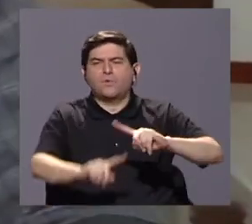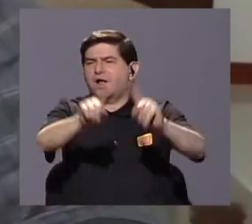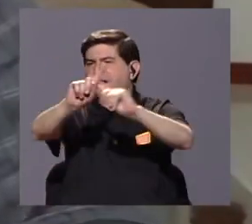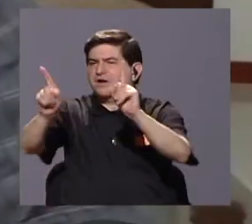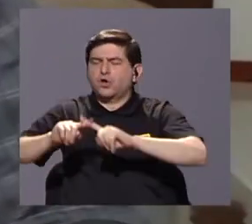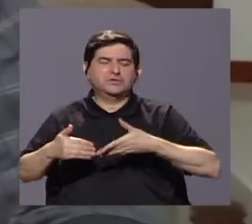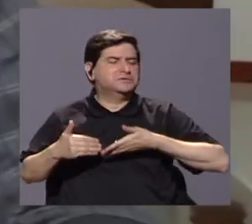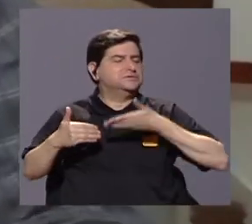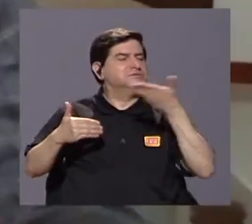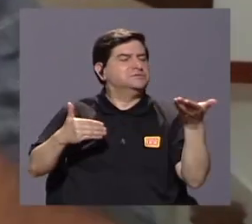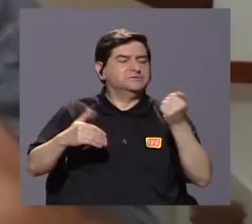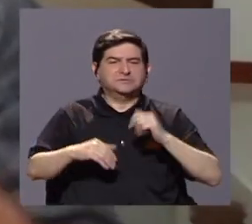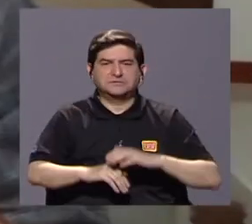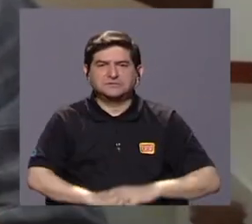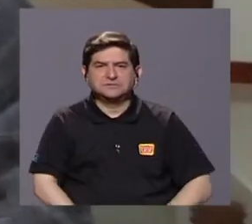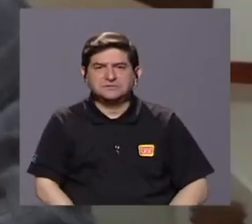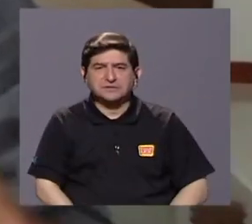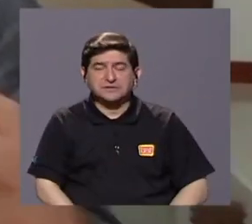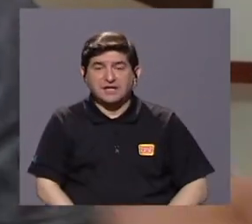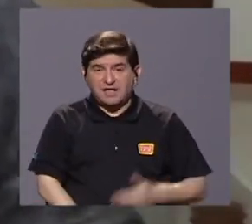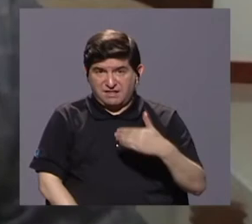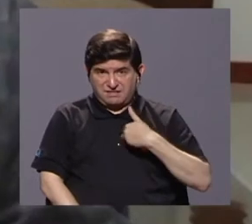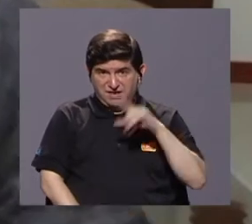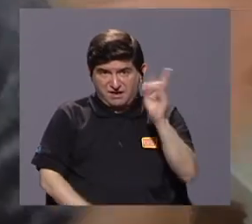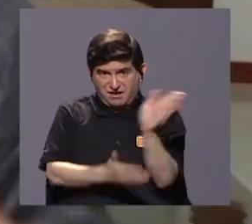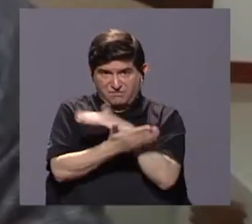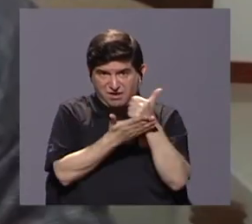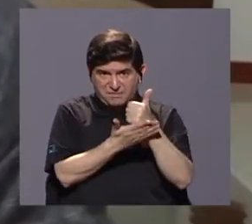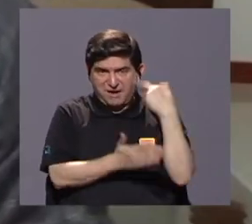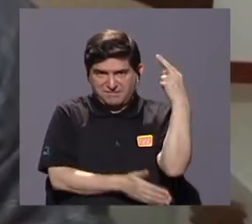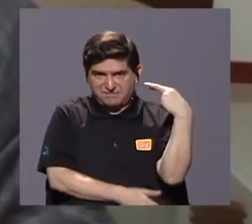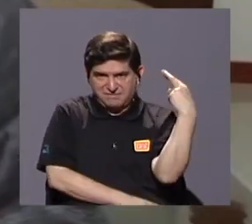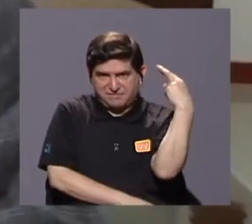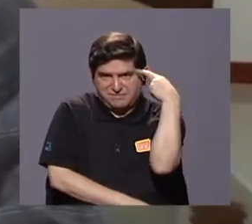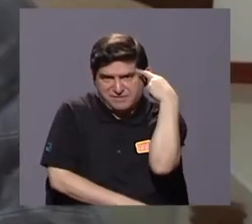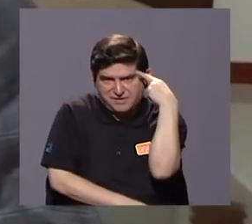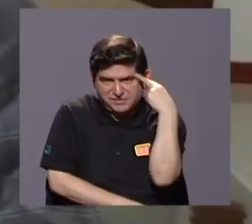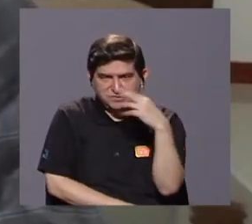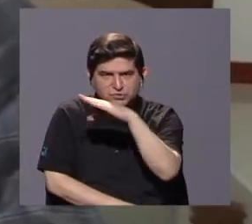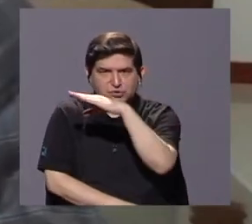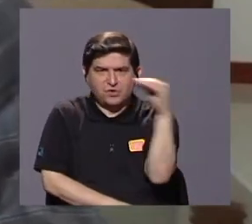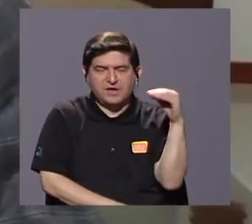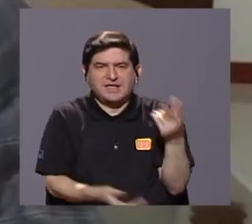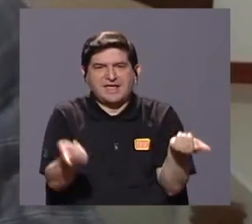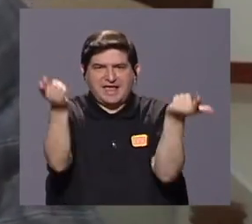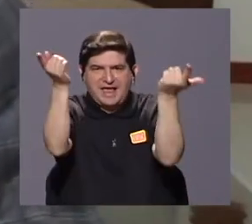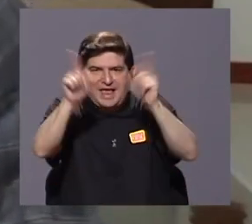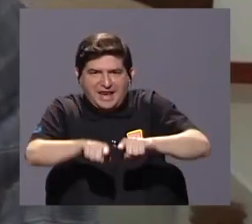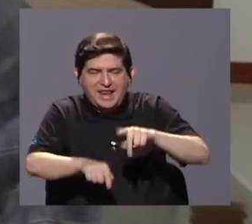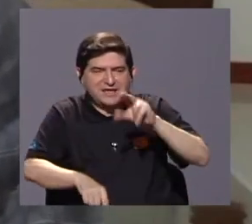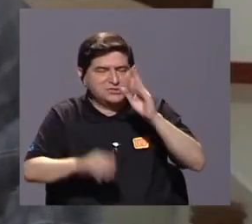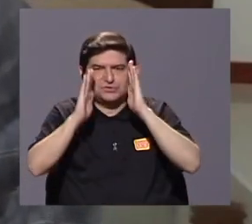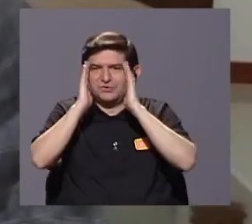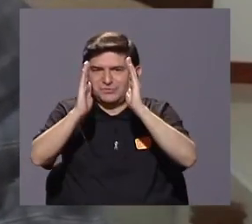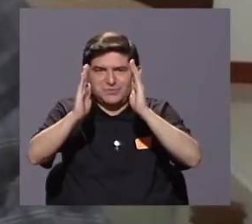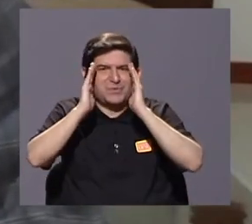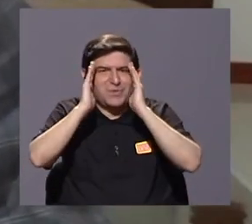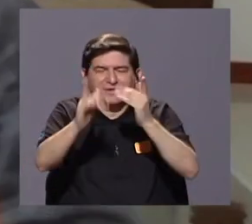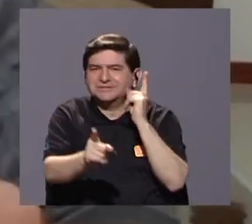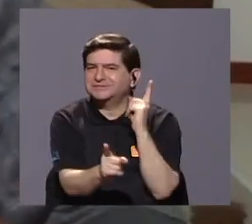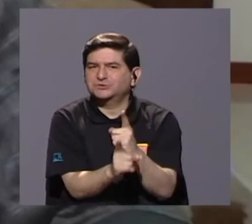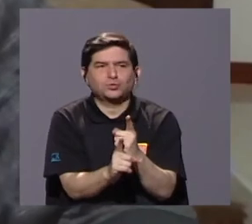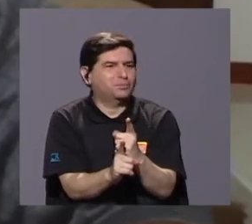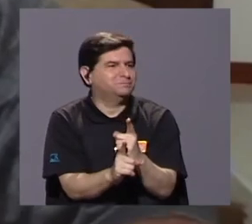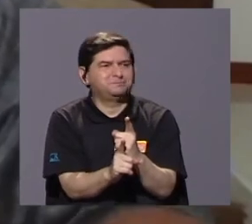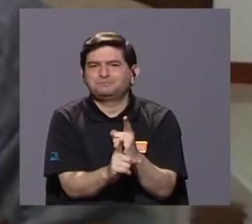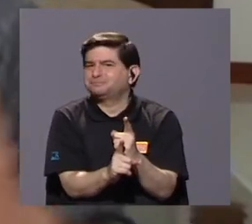de cosas. Tenemos por un lado las causas y por otro lado el hecho de que no están siendo atendidos correctamente,